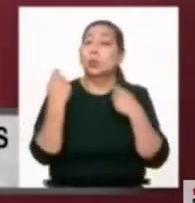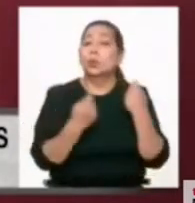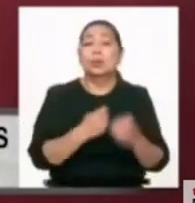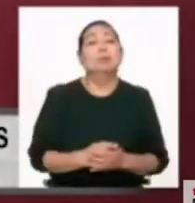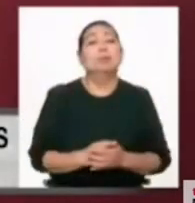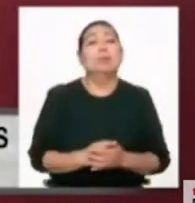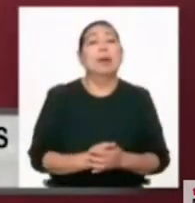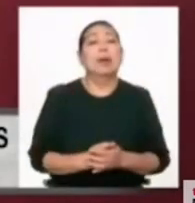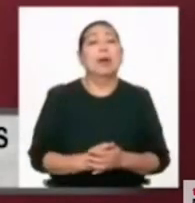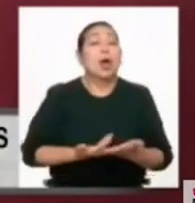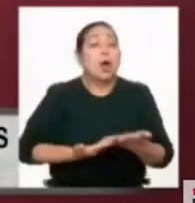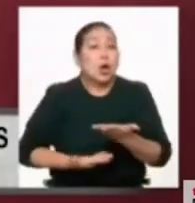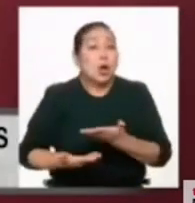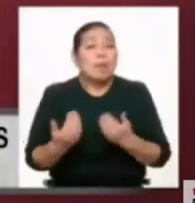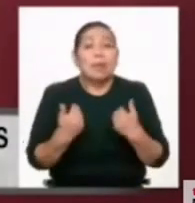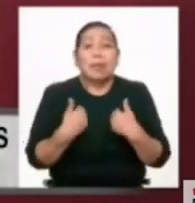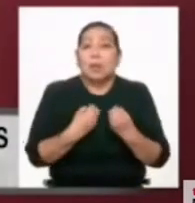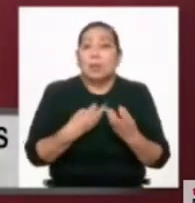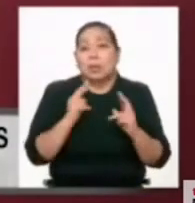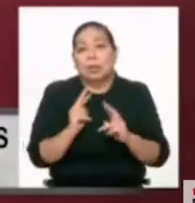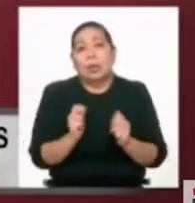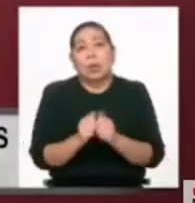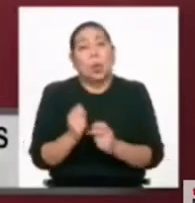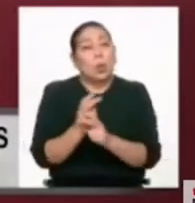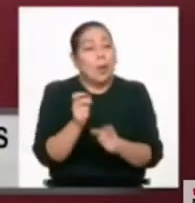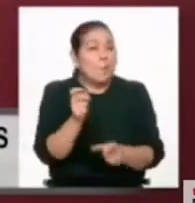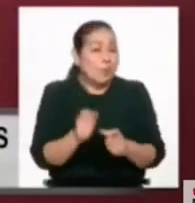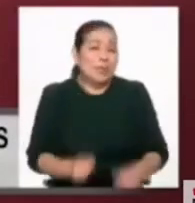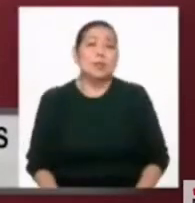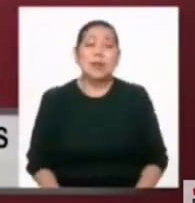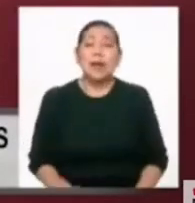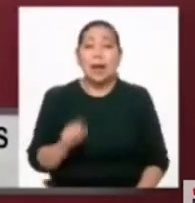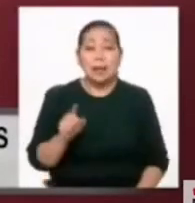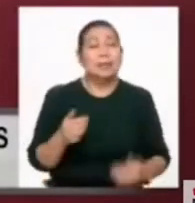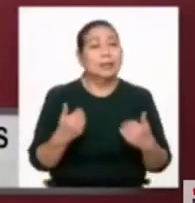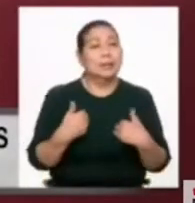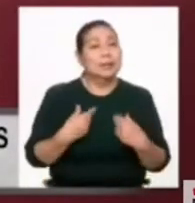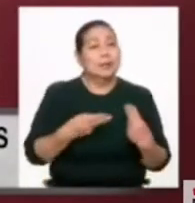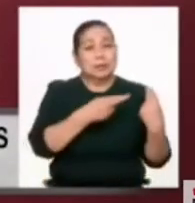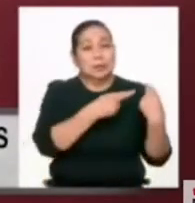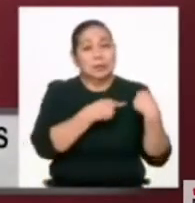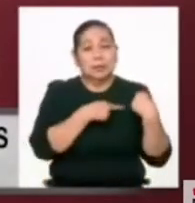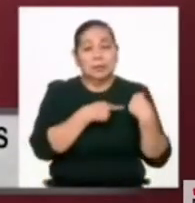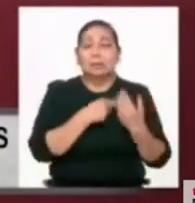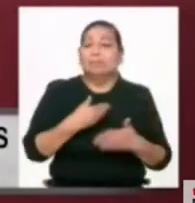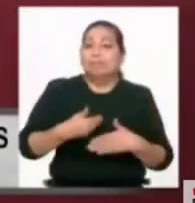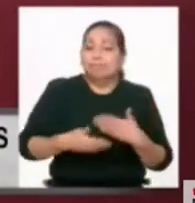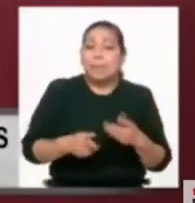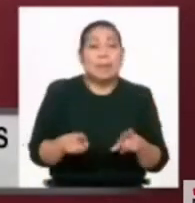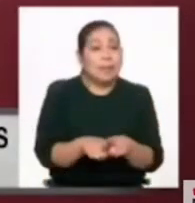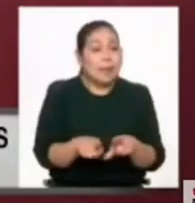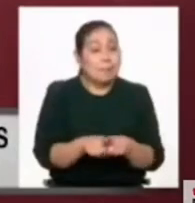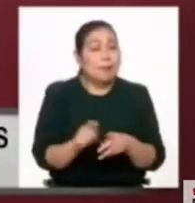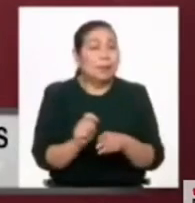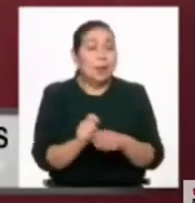turismo y del sector comercial tiene mucho que ver con la seguridad ciudadana. Ahí vamos a asumir de manera proactiva